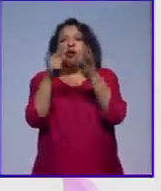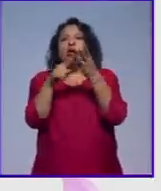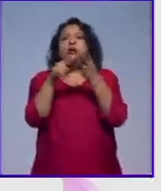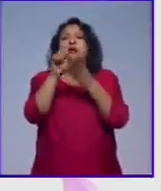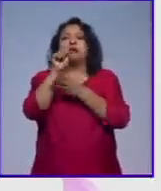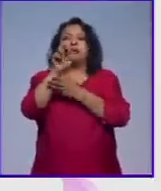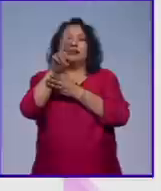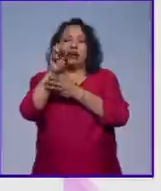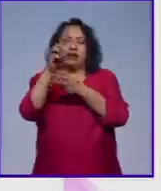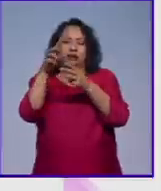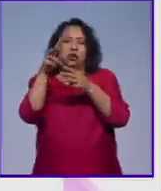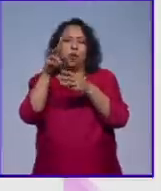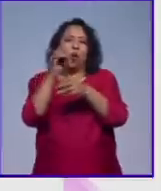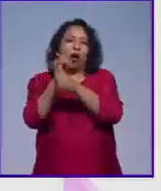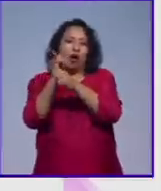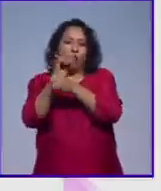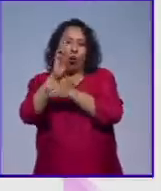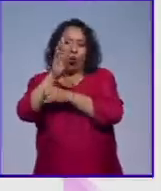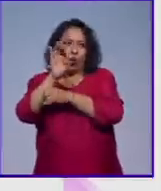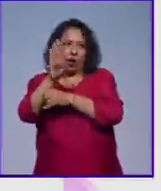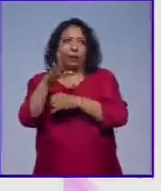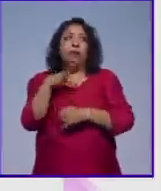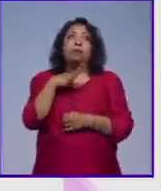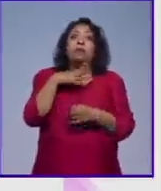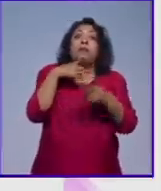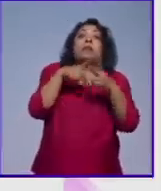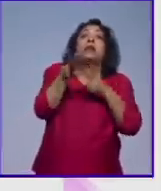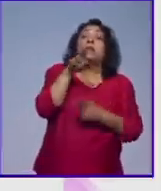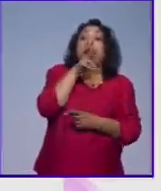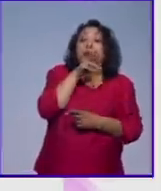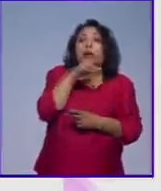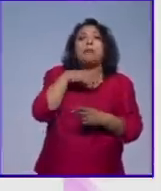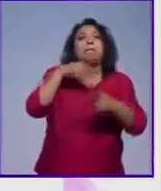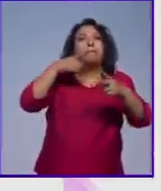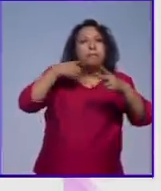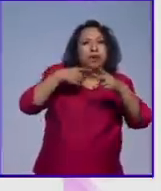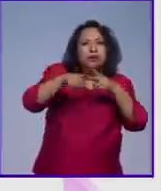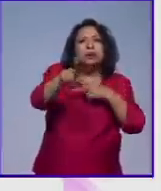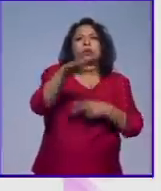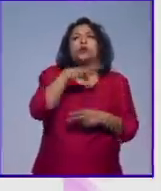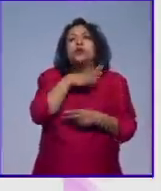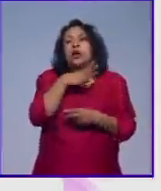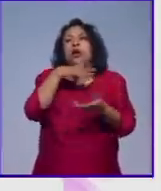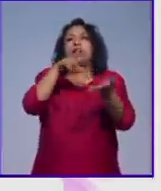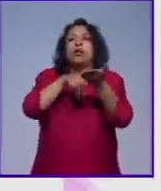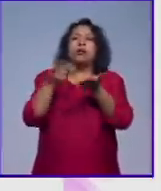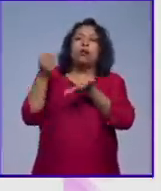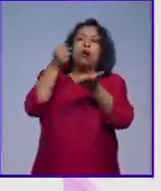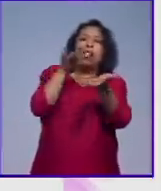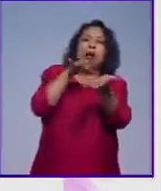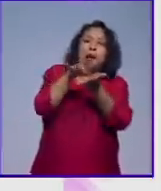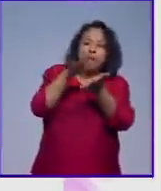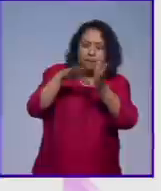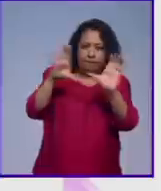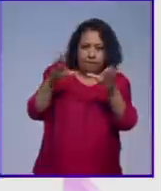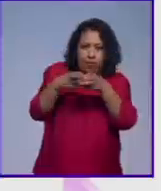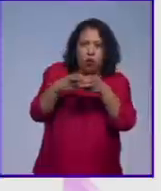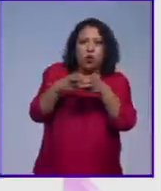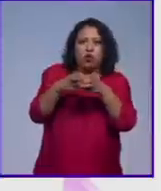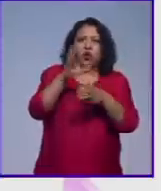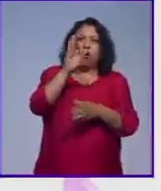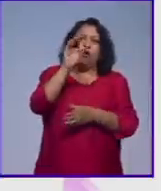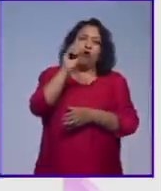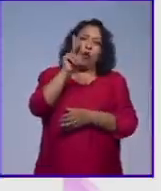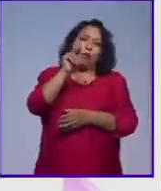web. De ahí partió nuestra preocupación y empezamos a generar dentro de un fideicomiso específico que es el